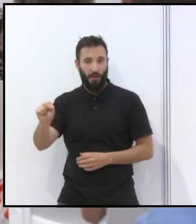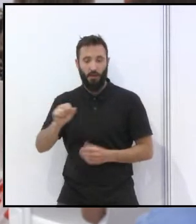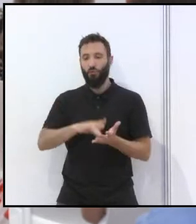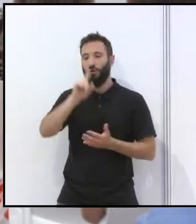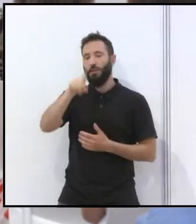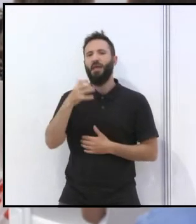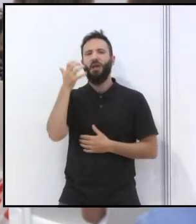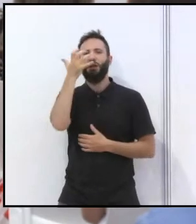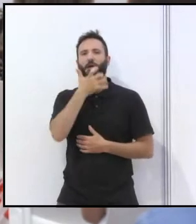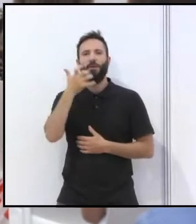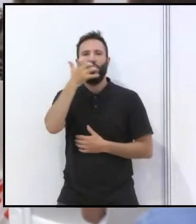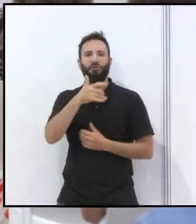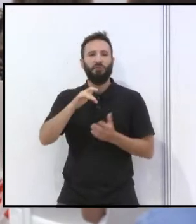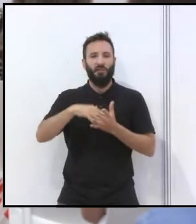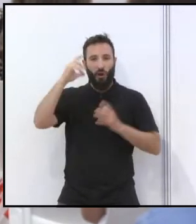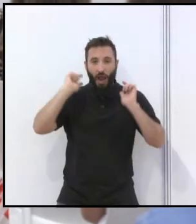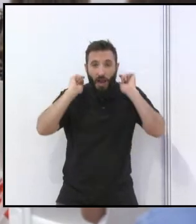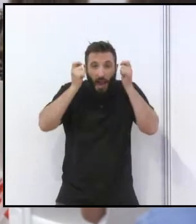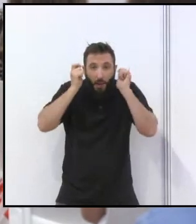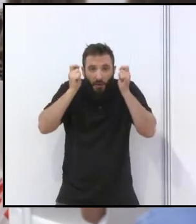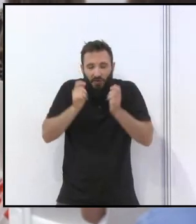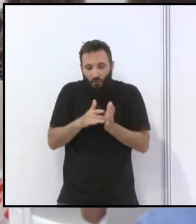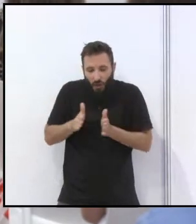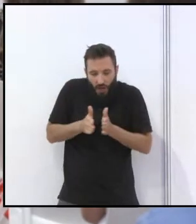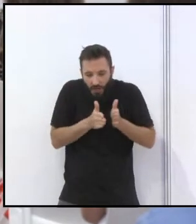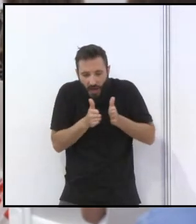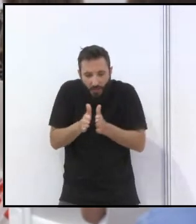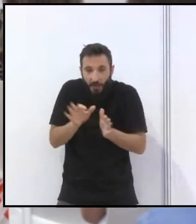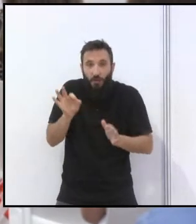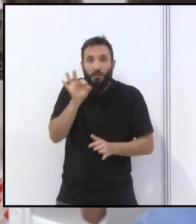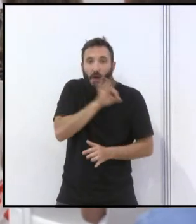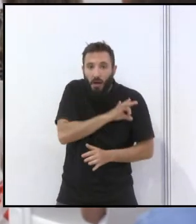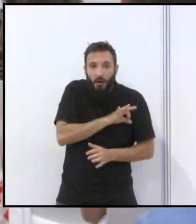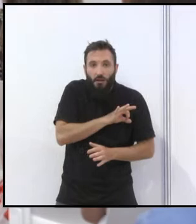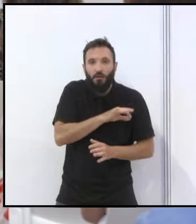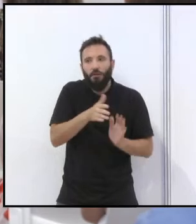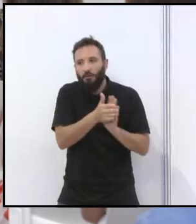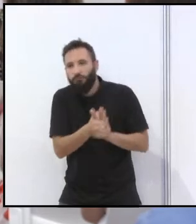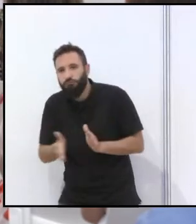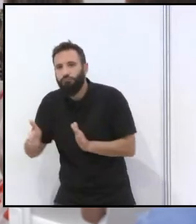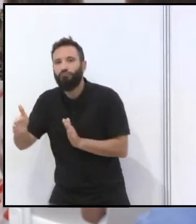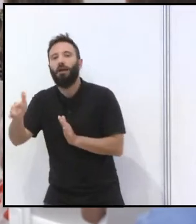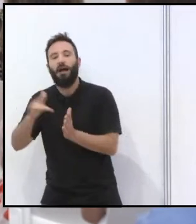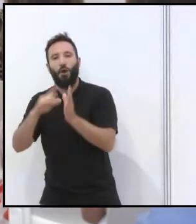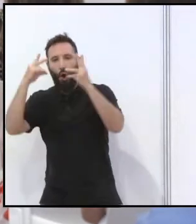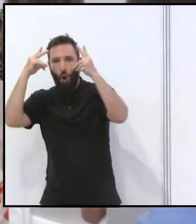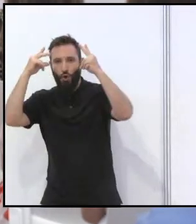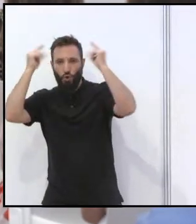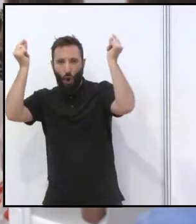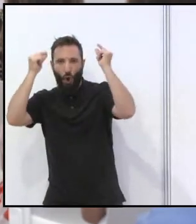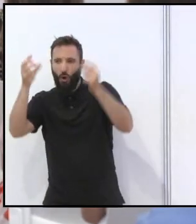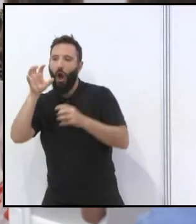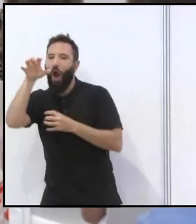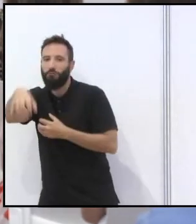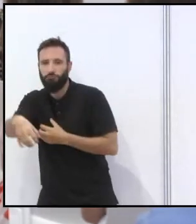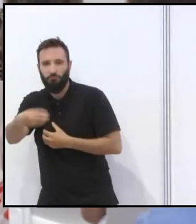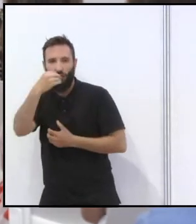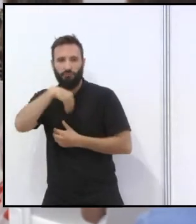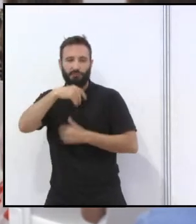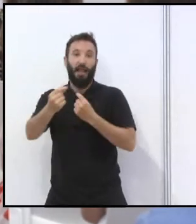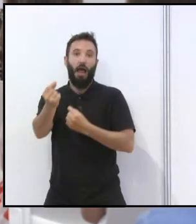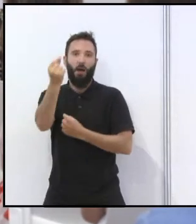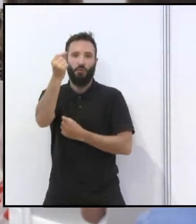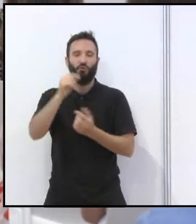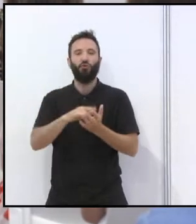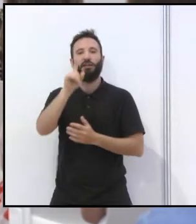Cenicienta, Caperucita, que va por un camino equivocado y se comen por su culpa a la abuela y casi se la comen a ella. La Bella